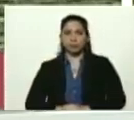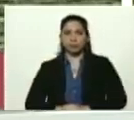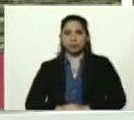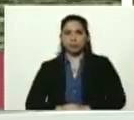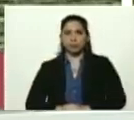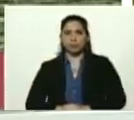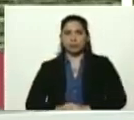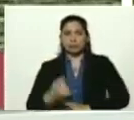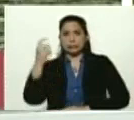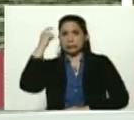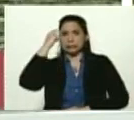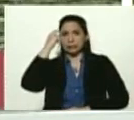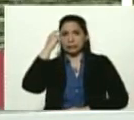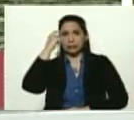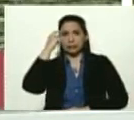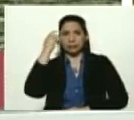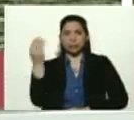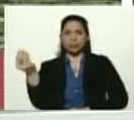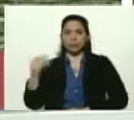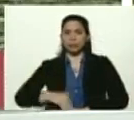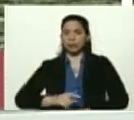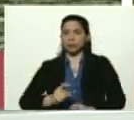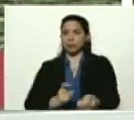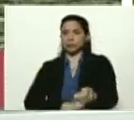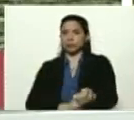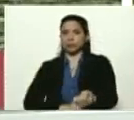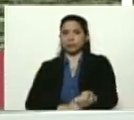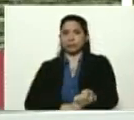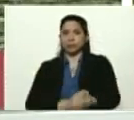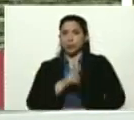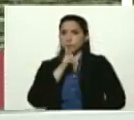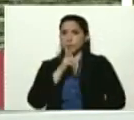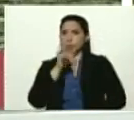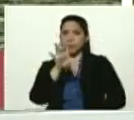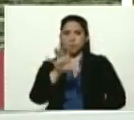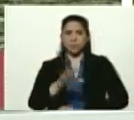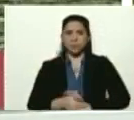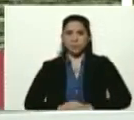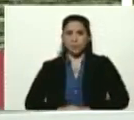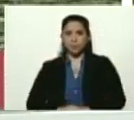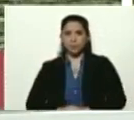Es el día más amargo del coronavirus.